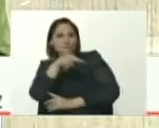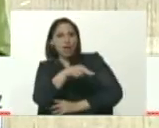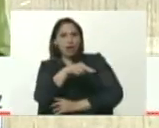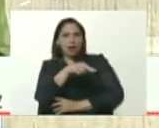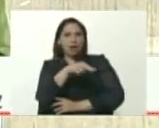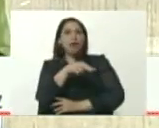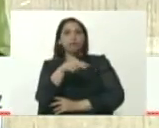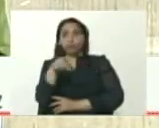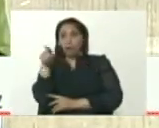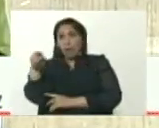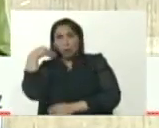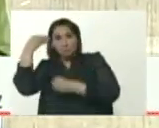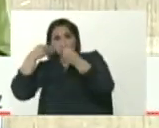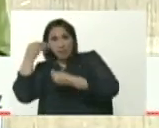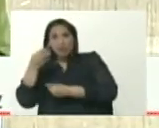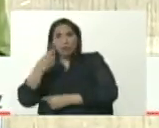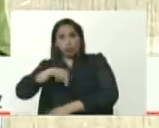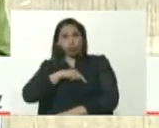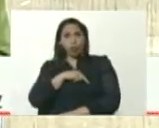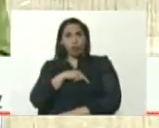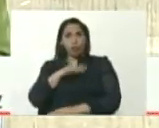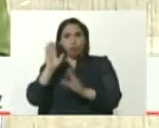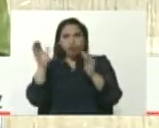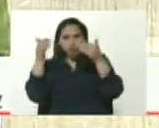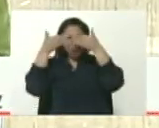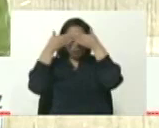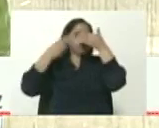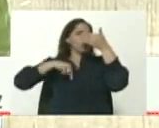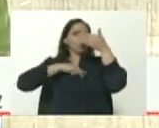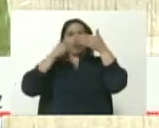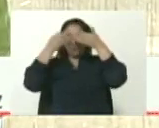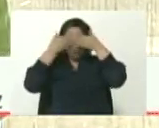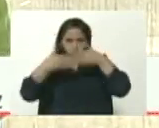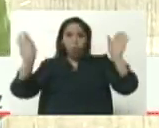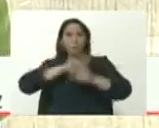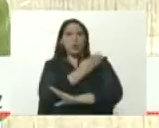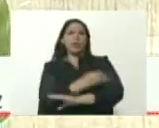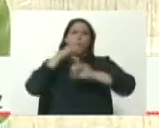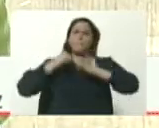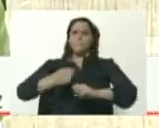lo que ellos creen que somos invisibles. Somos el poder político más